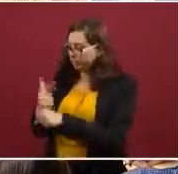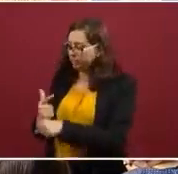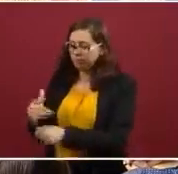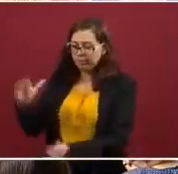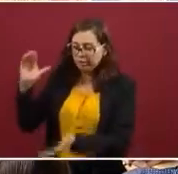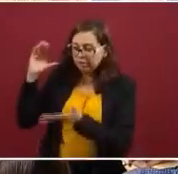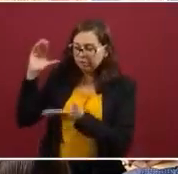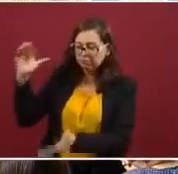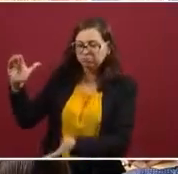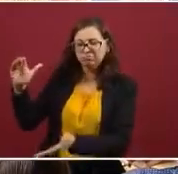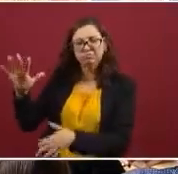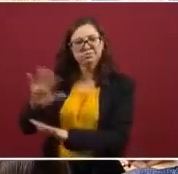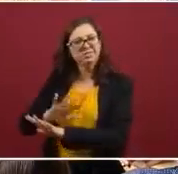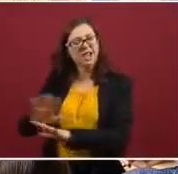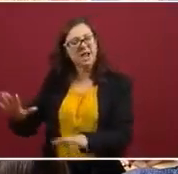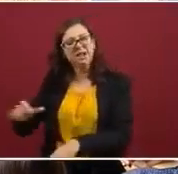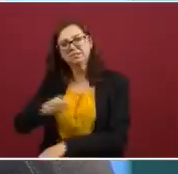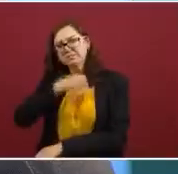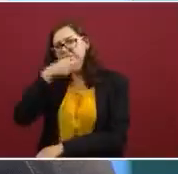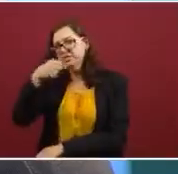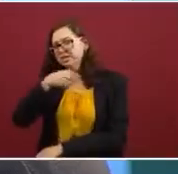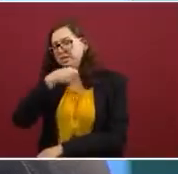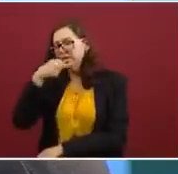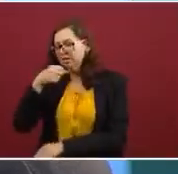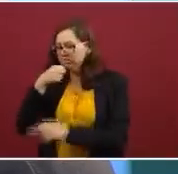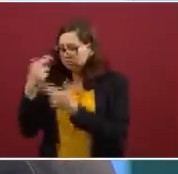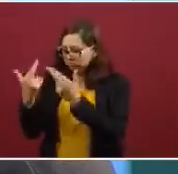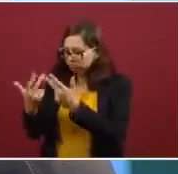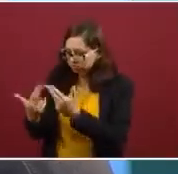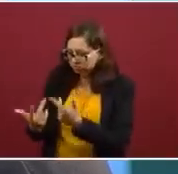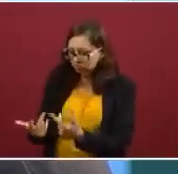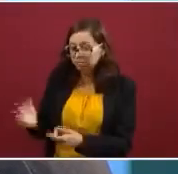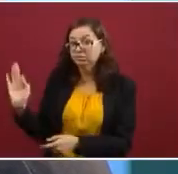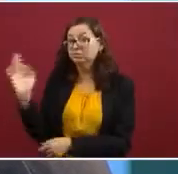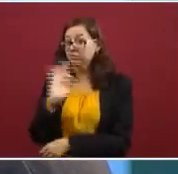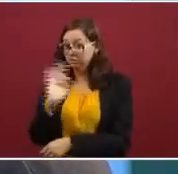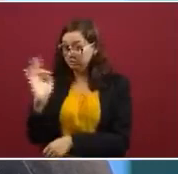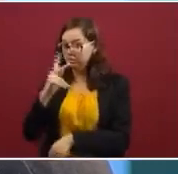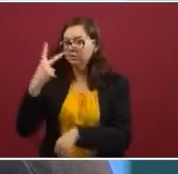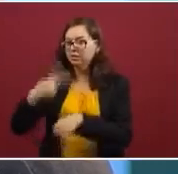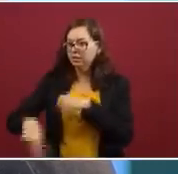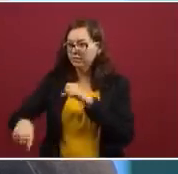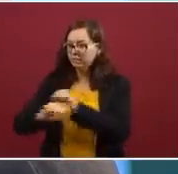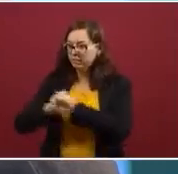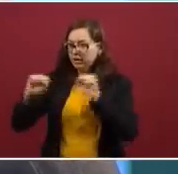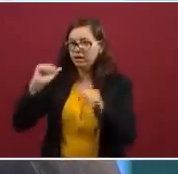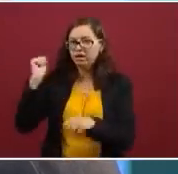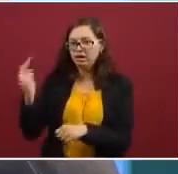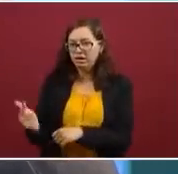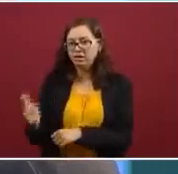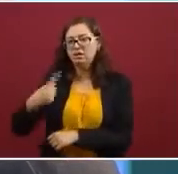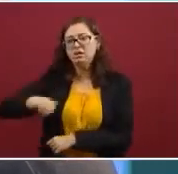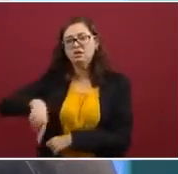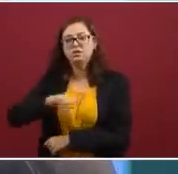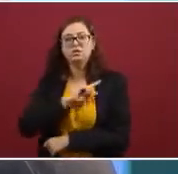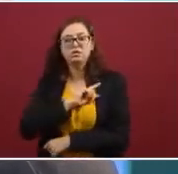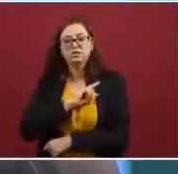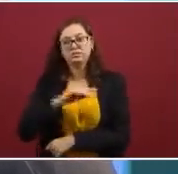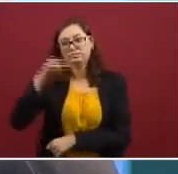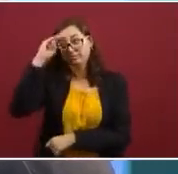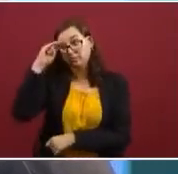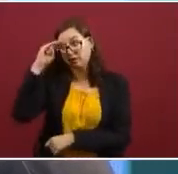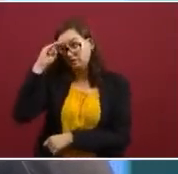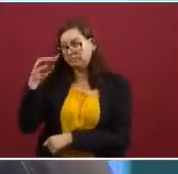cilindros en muy malas condiciones, que pueden representar incluso ya un peligro para el consumidor. Y estamos verificando que